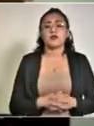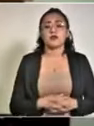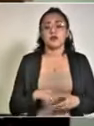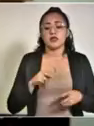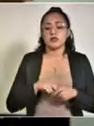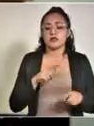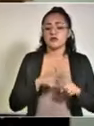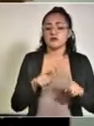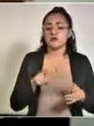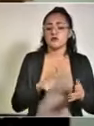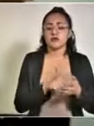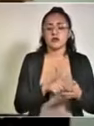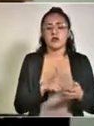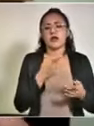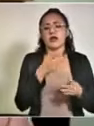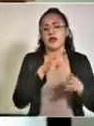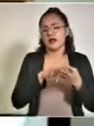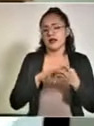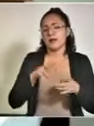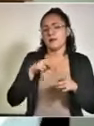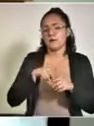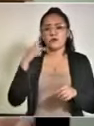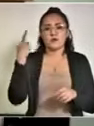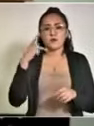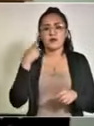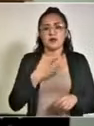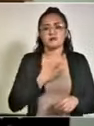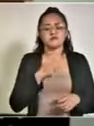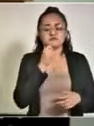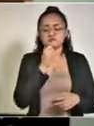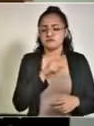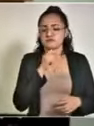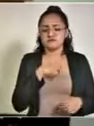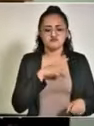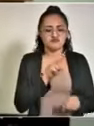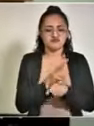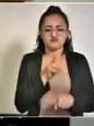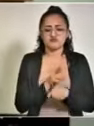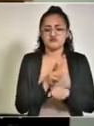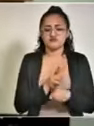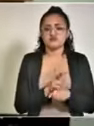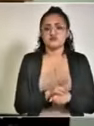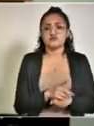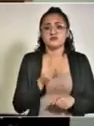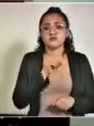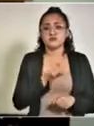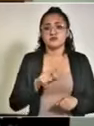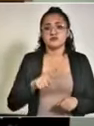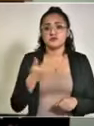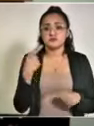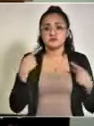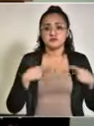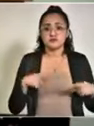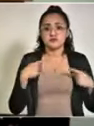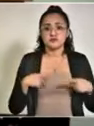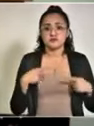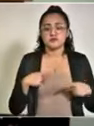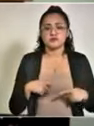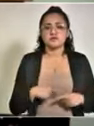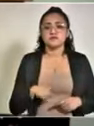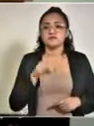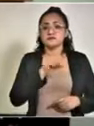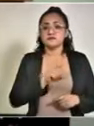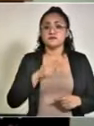de los distintos reclusorios del Estado de Puebla, mantenemos el seguimiento a 112 personas, de